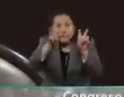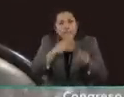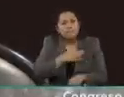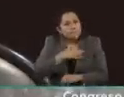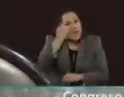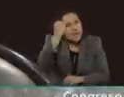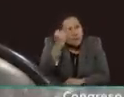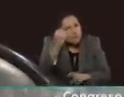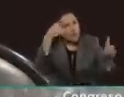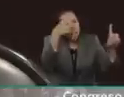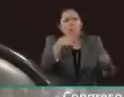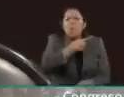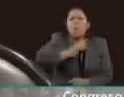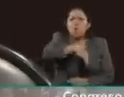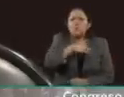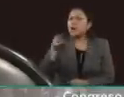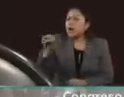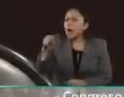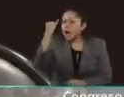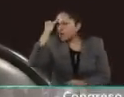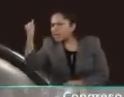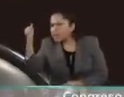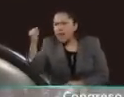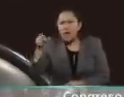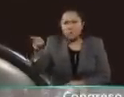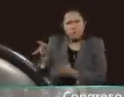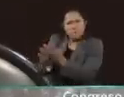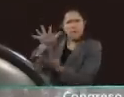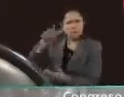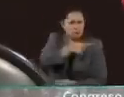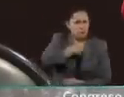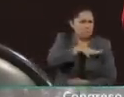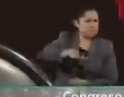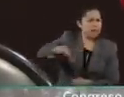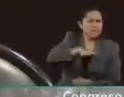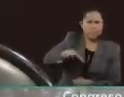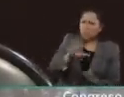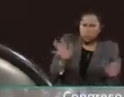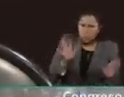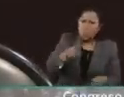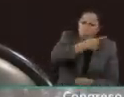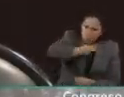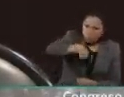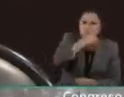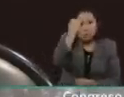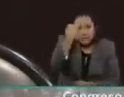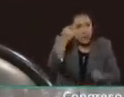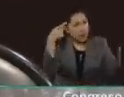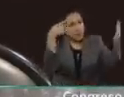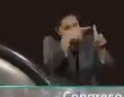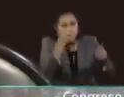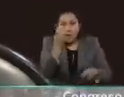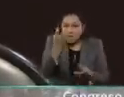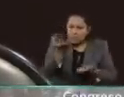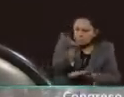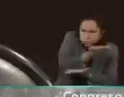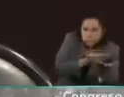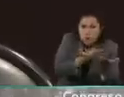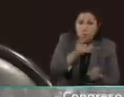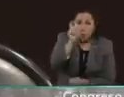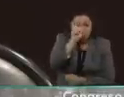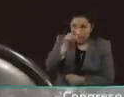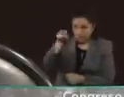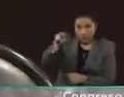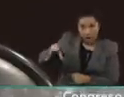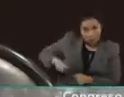Vamos a hacer una oposición contundente pero responsable. Habremos de impulsar y colaborar con el gobierno